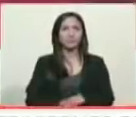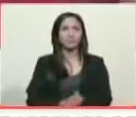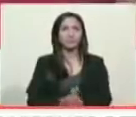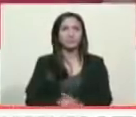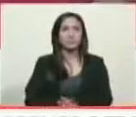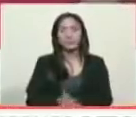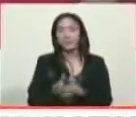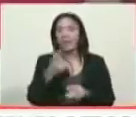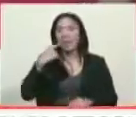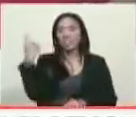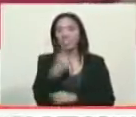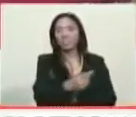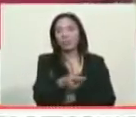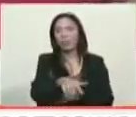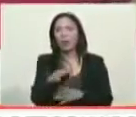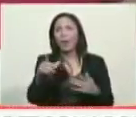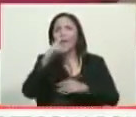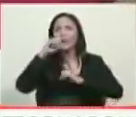El dictador es Maduro, pues.